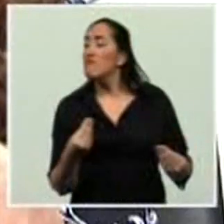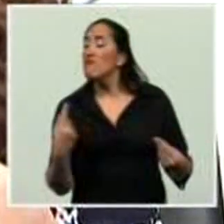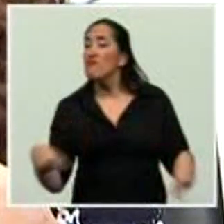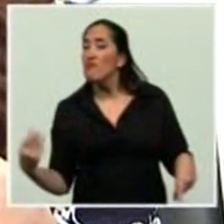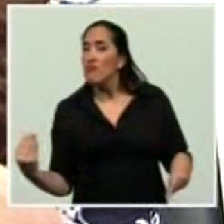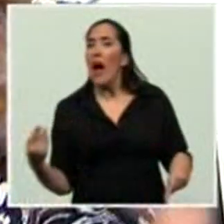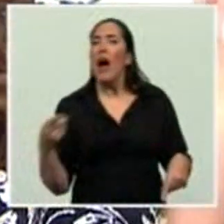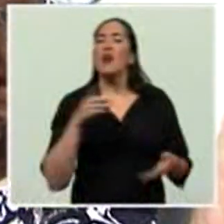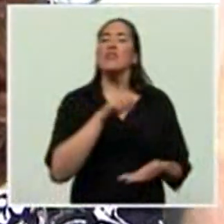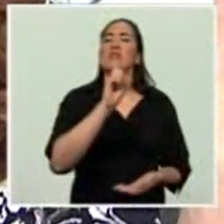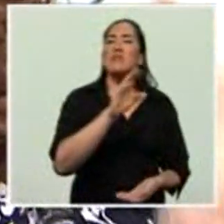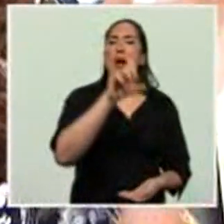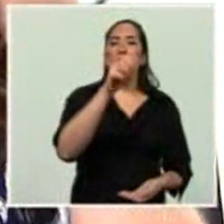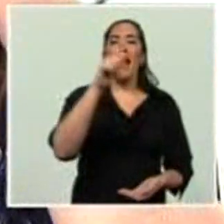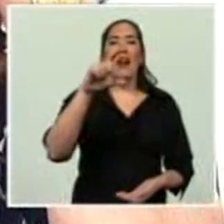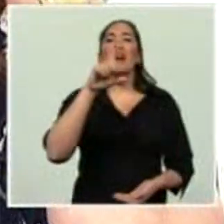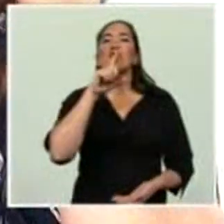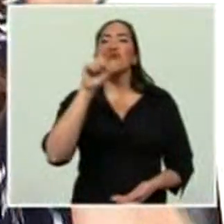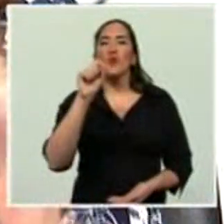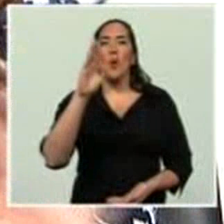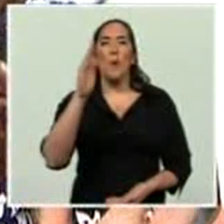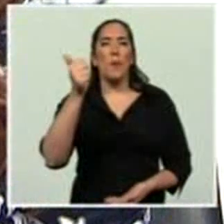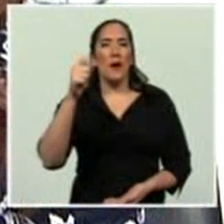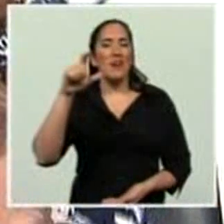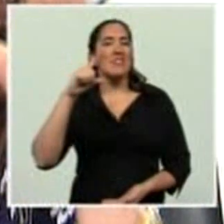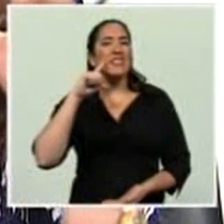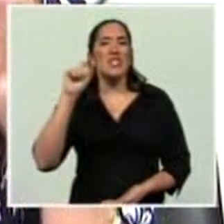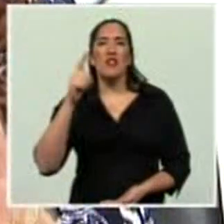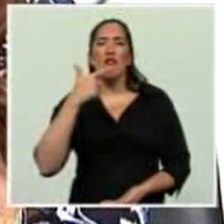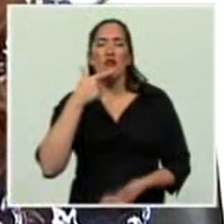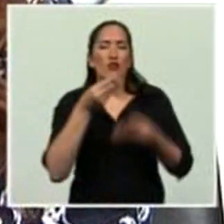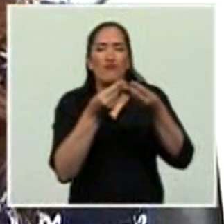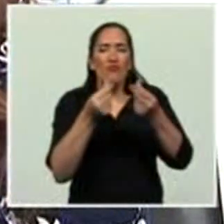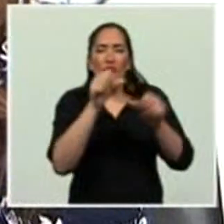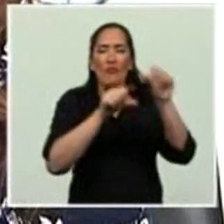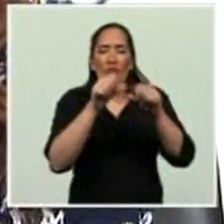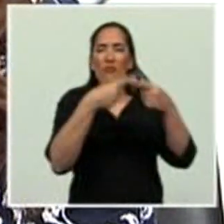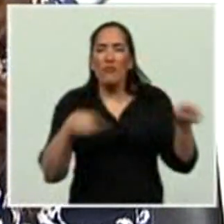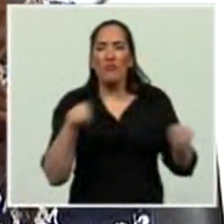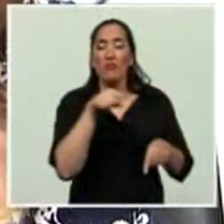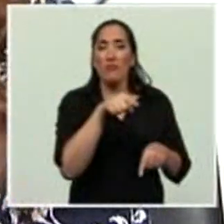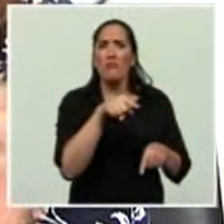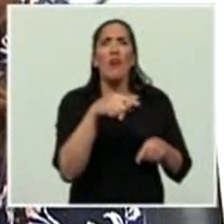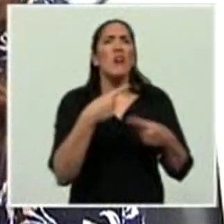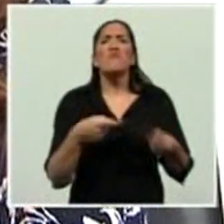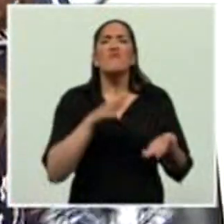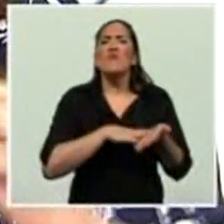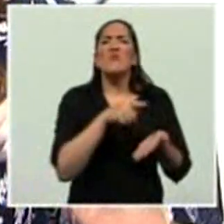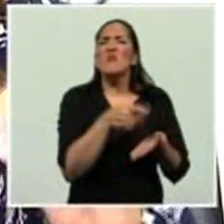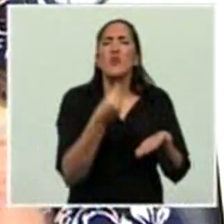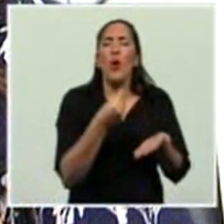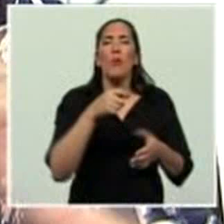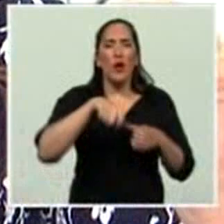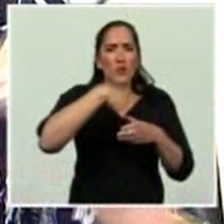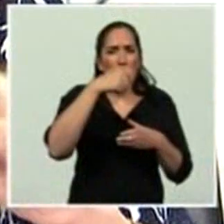los vacilos Menos mal que tengo el apuntador científico porque si no era muy mala en biología yo lacto vacilos todo lo que tiene que ver con los